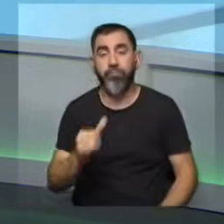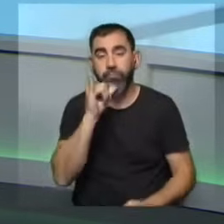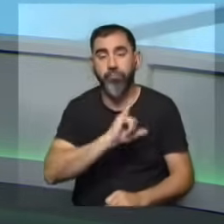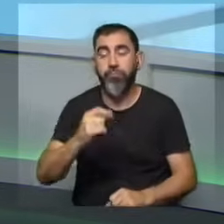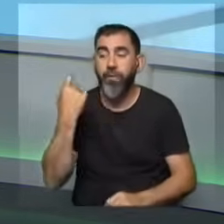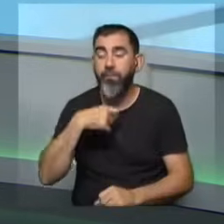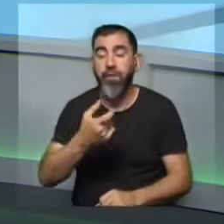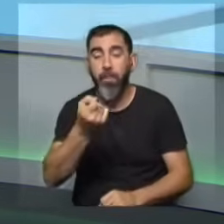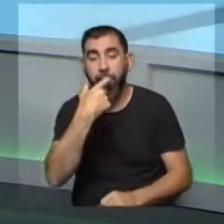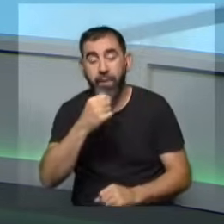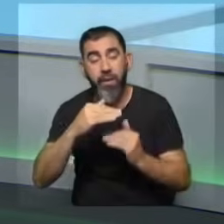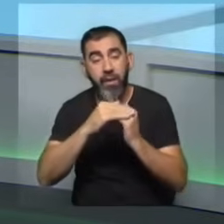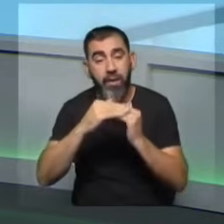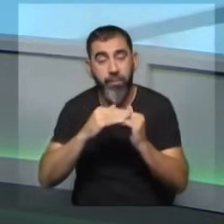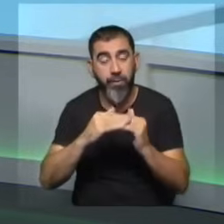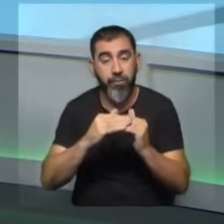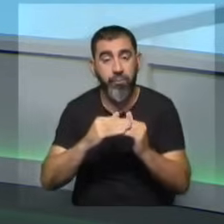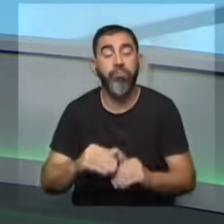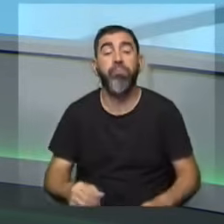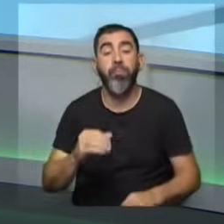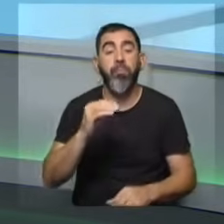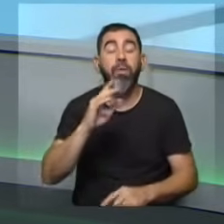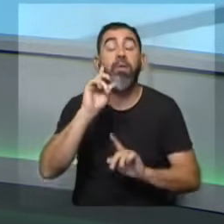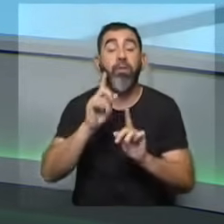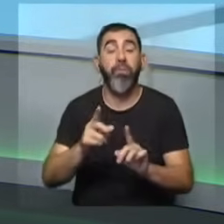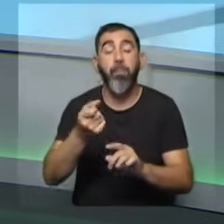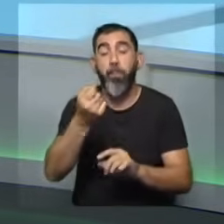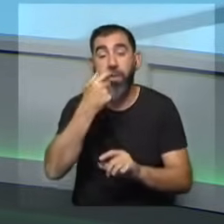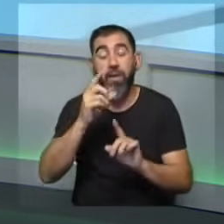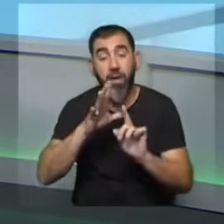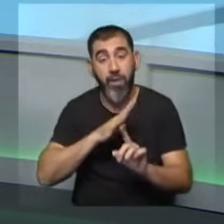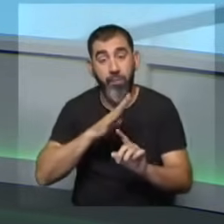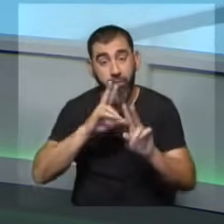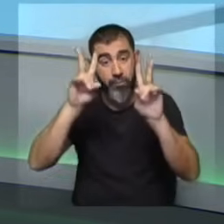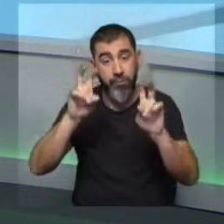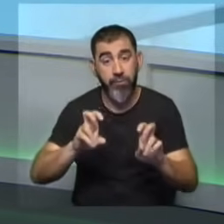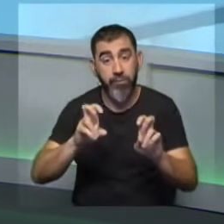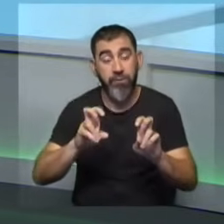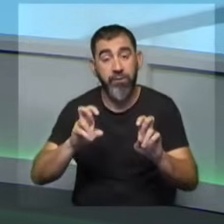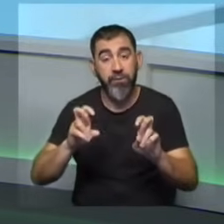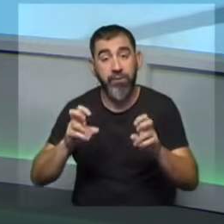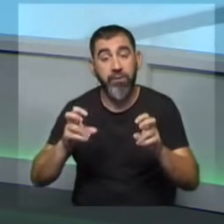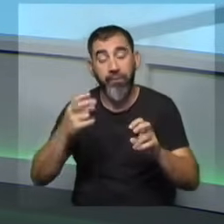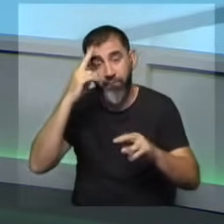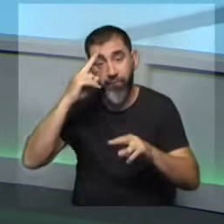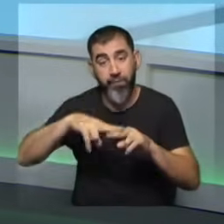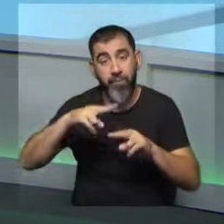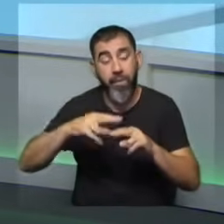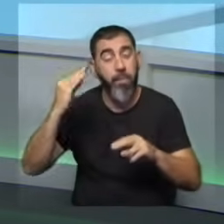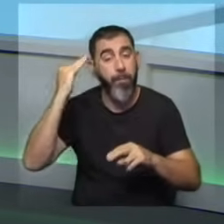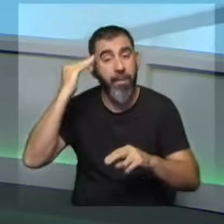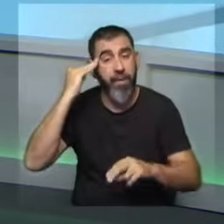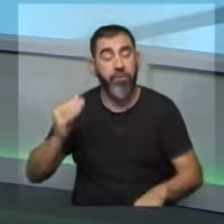falta de medicamentos básicos como Paracetamol y además medicamentos que tienen que ver con la atención de enfermedades